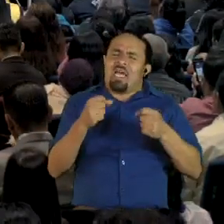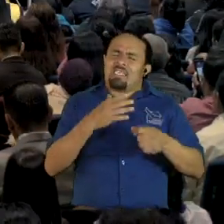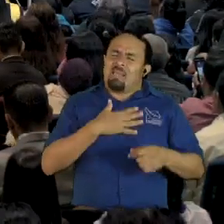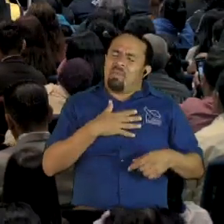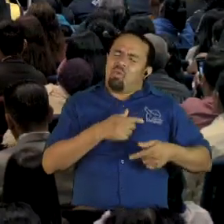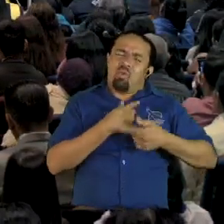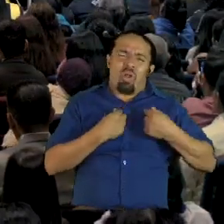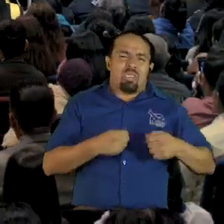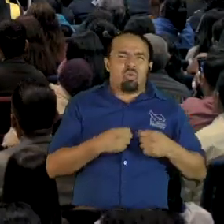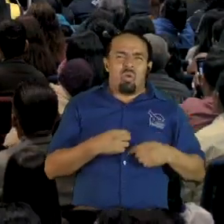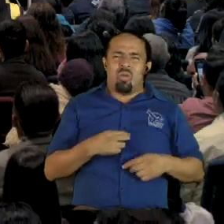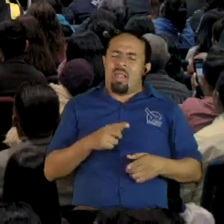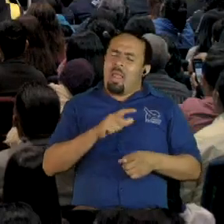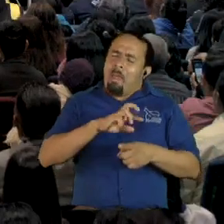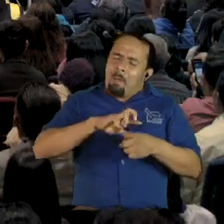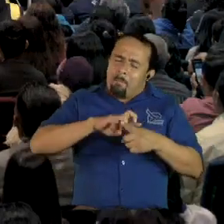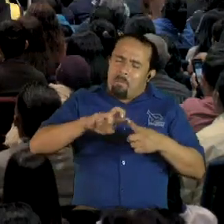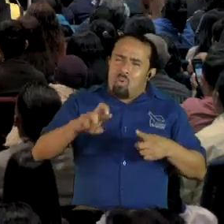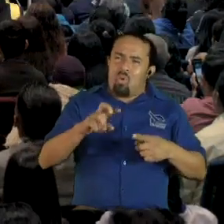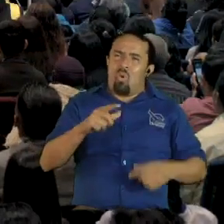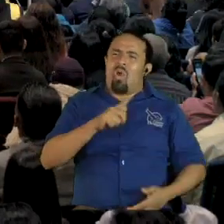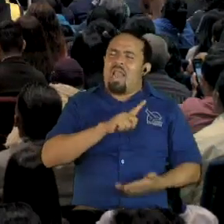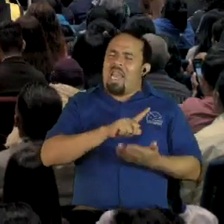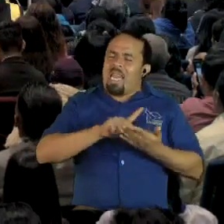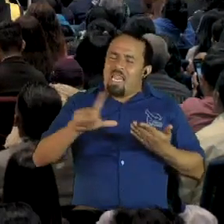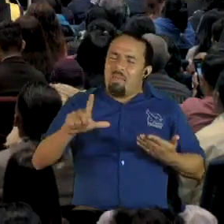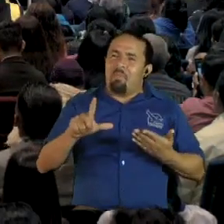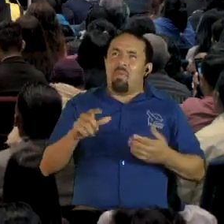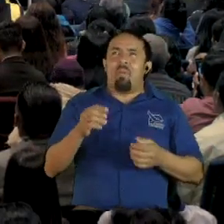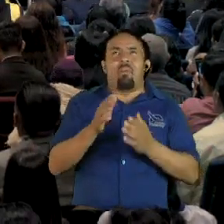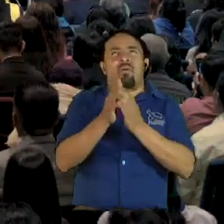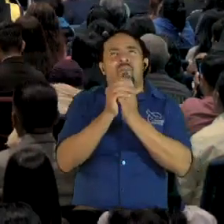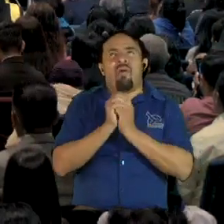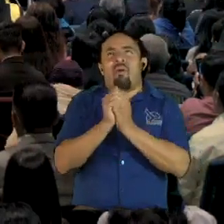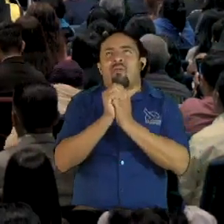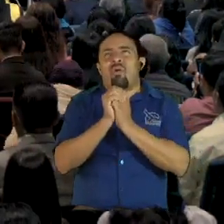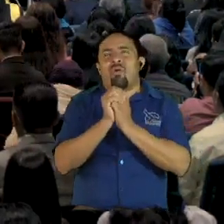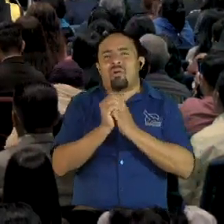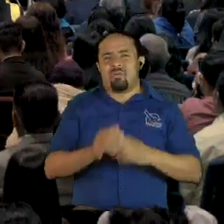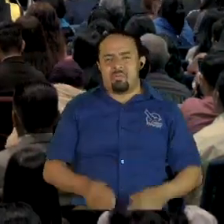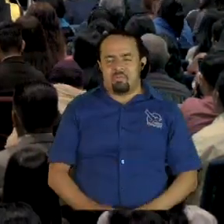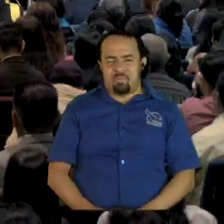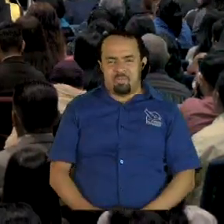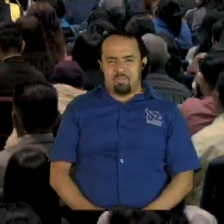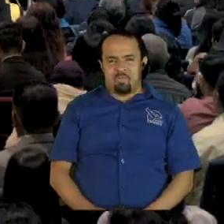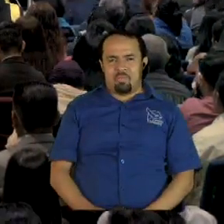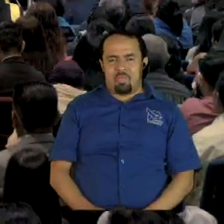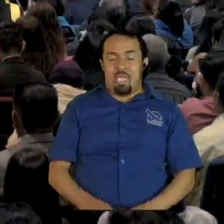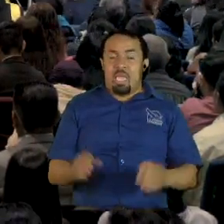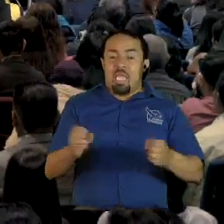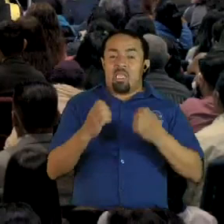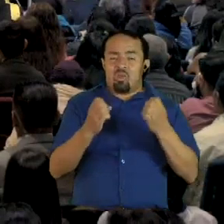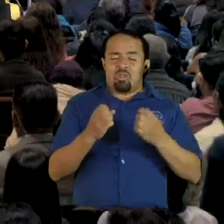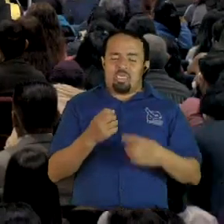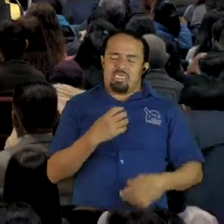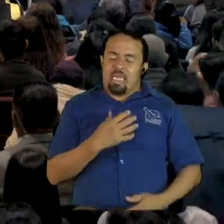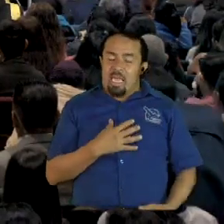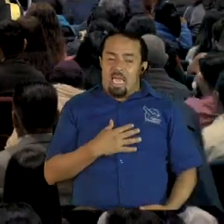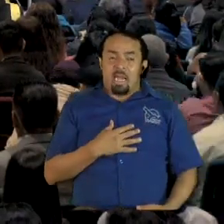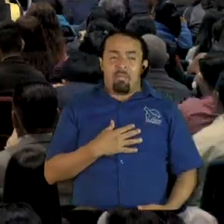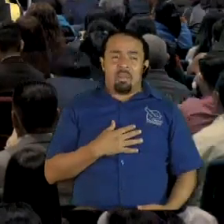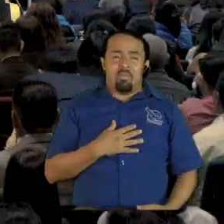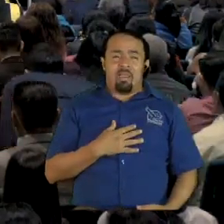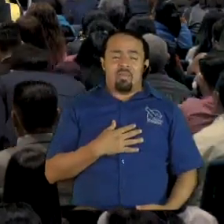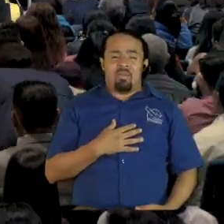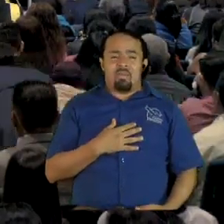un corazón puro, por favor, necesito un corazón purificado. Entonces el